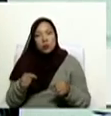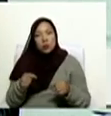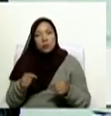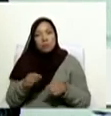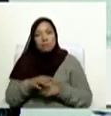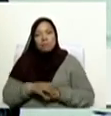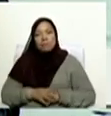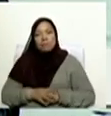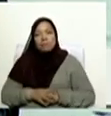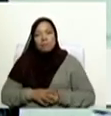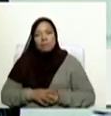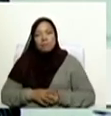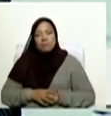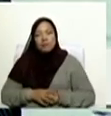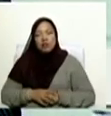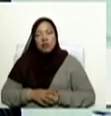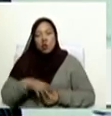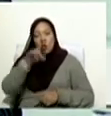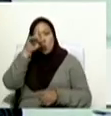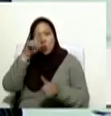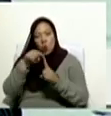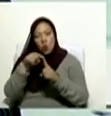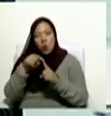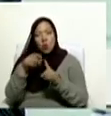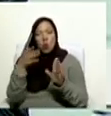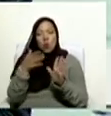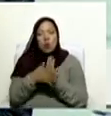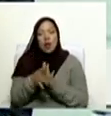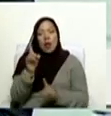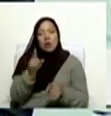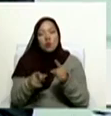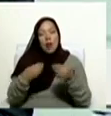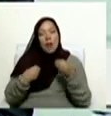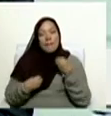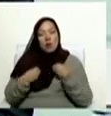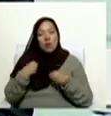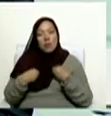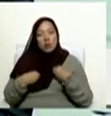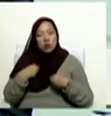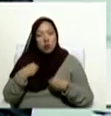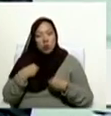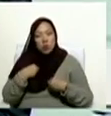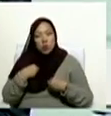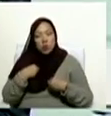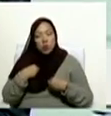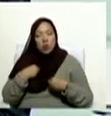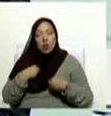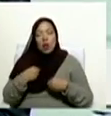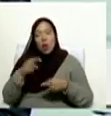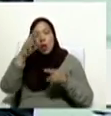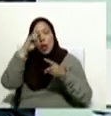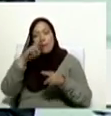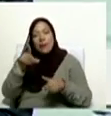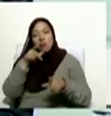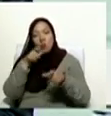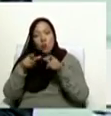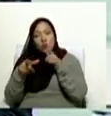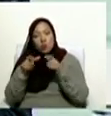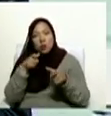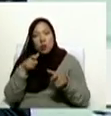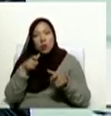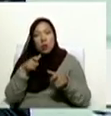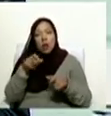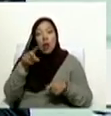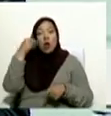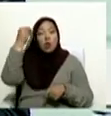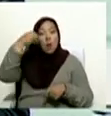expresarse quienes señalan alguna preocupación por el referendo consultivo que vayan a ver lo